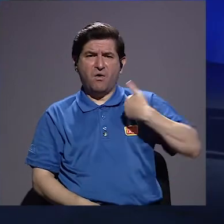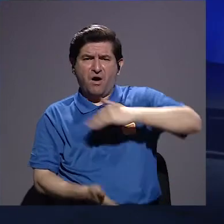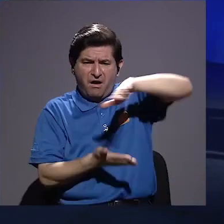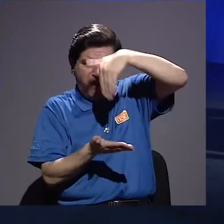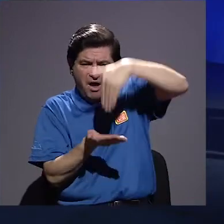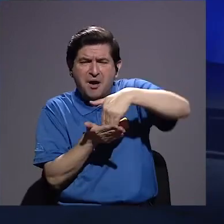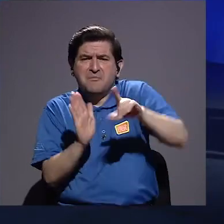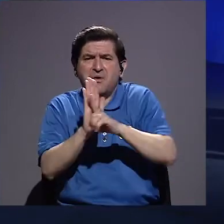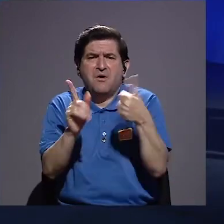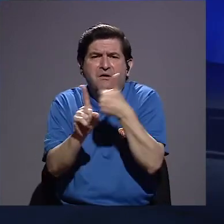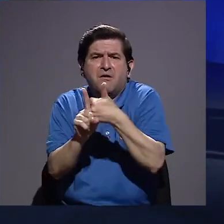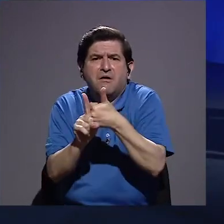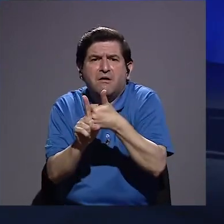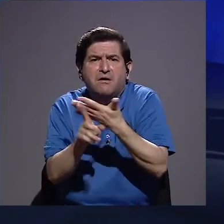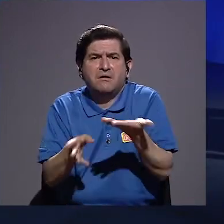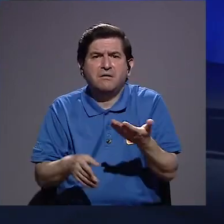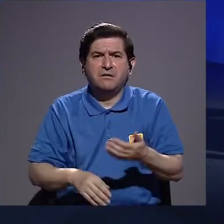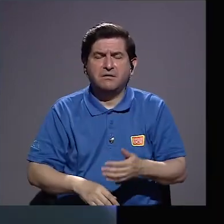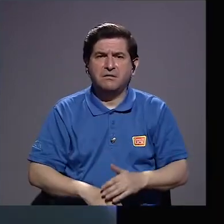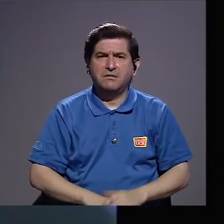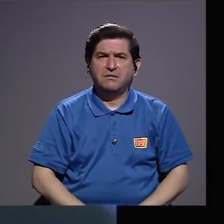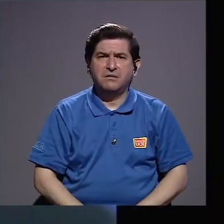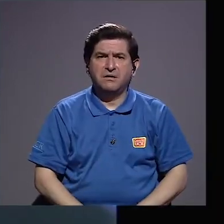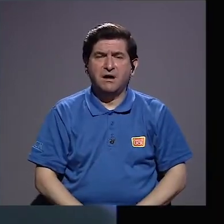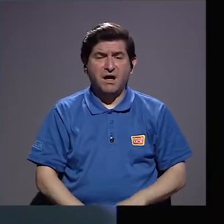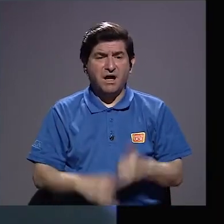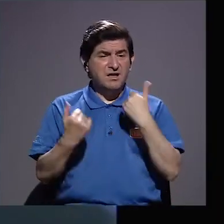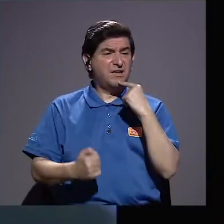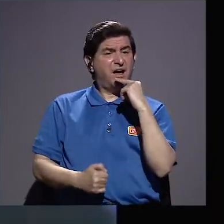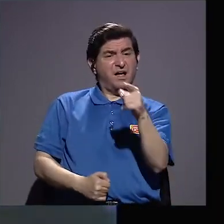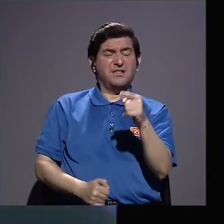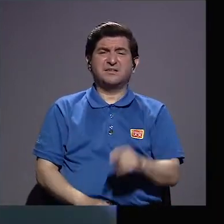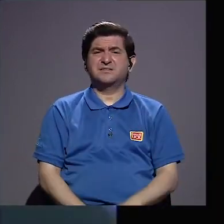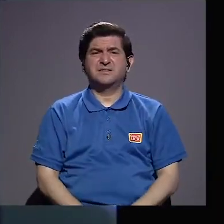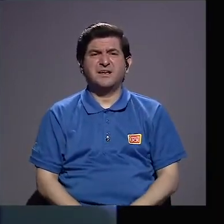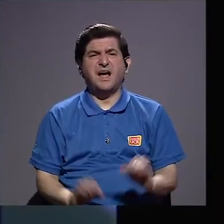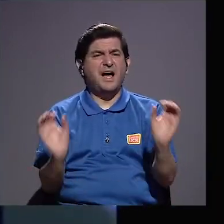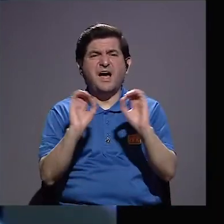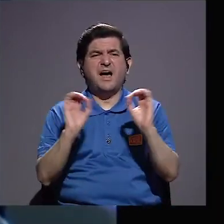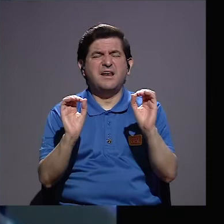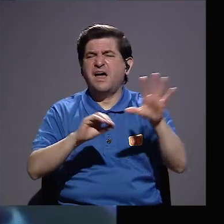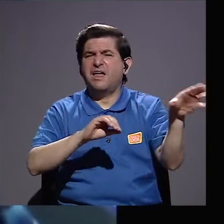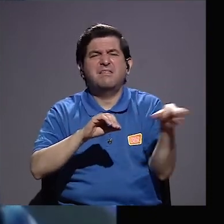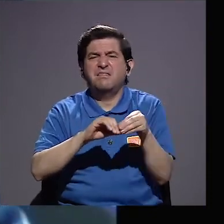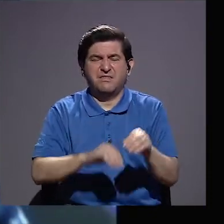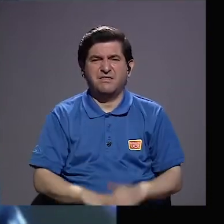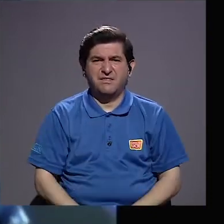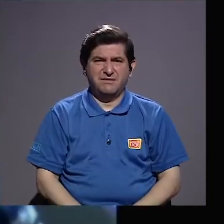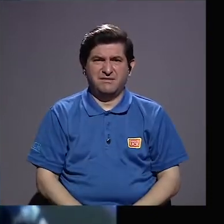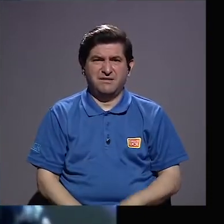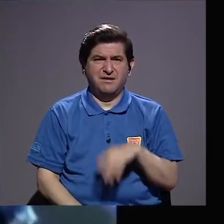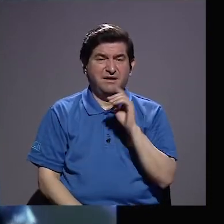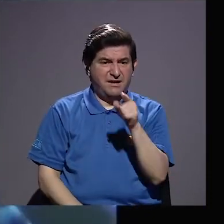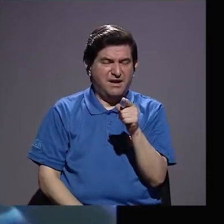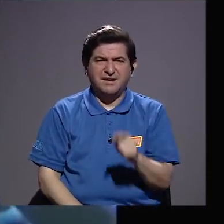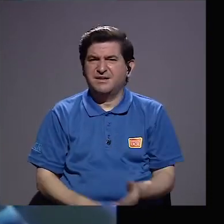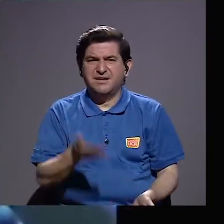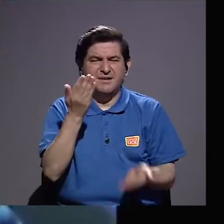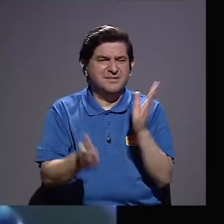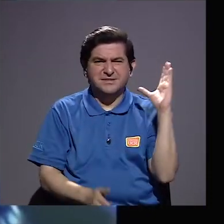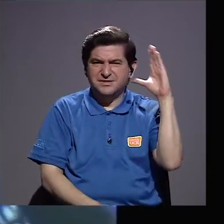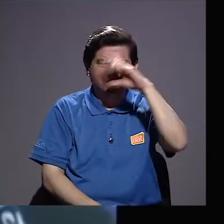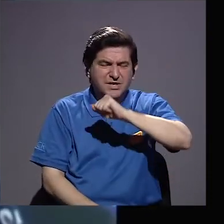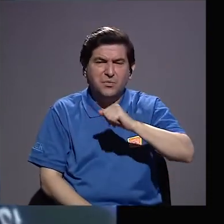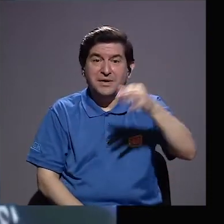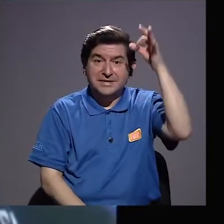del androcentrismo en el derecho en sí, que con solo que diga eso ya no tiene que decir nada más, ¿verdad? Es como que no ven